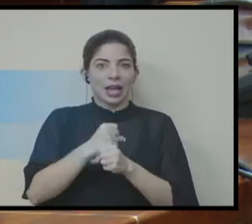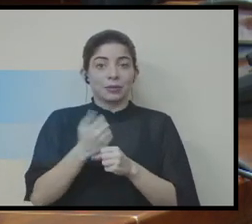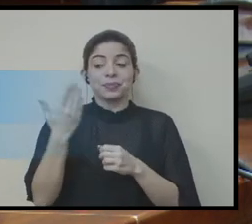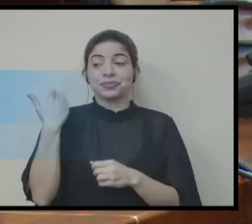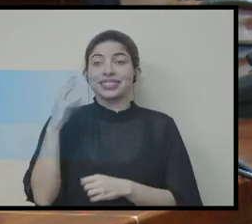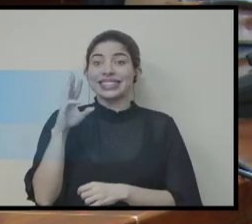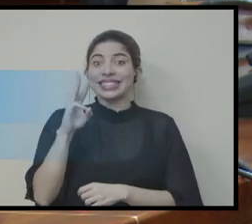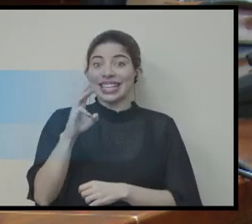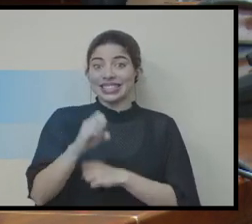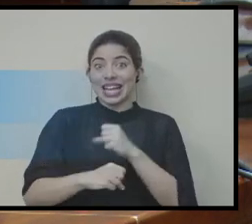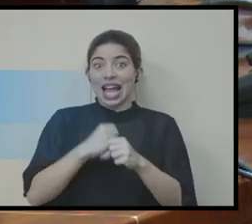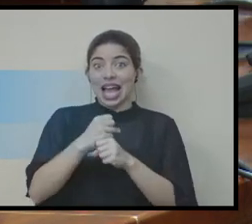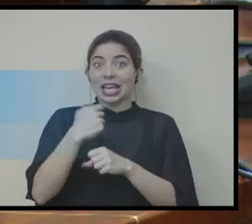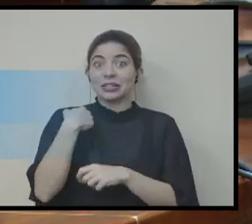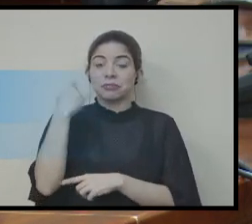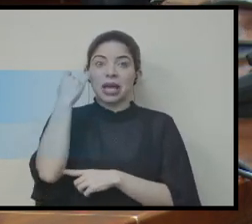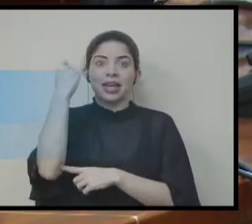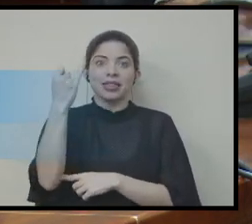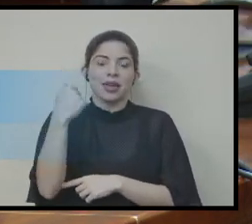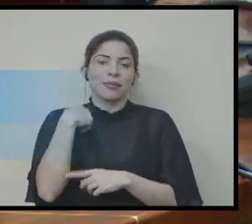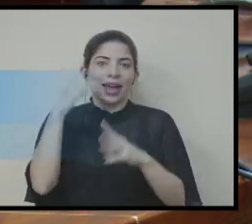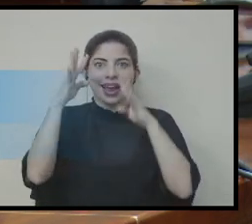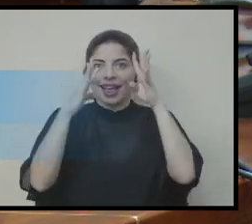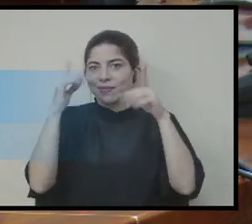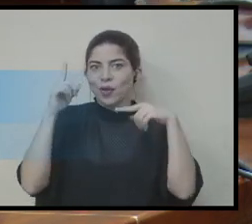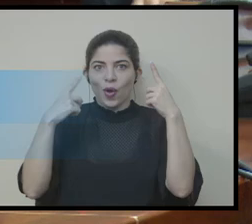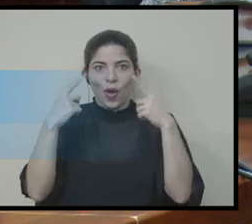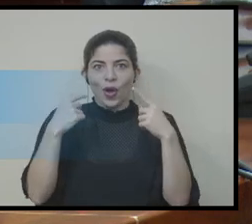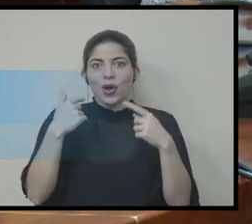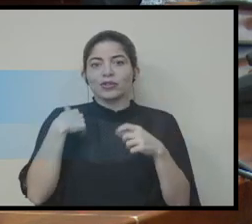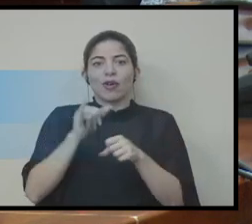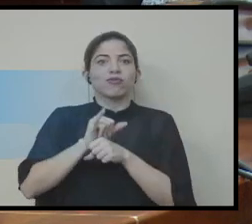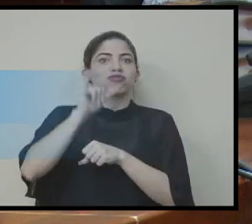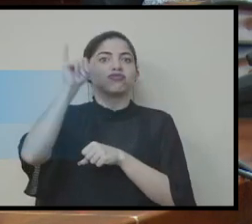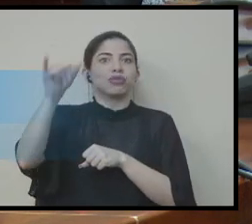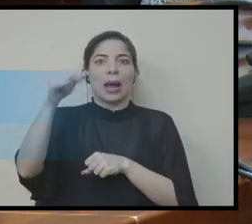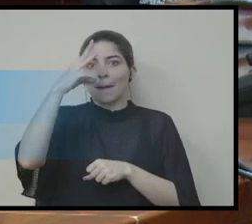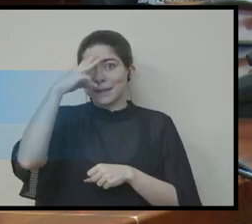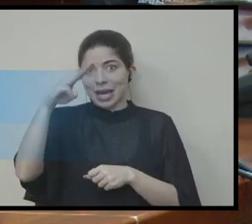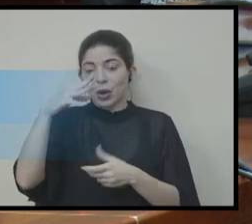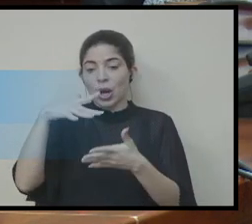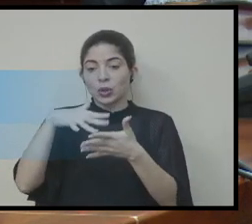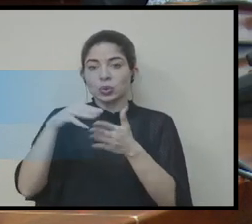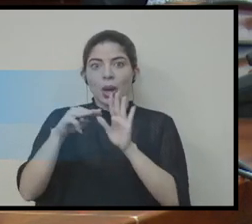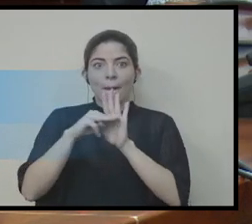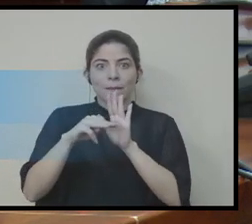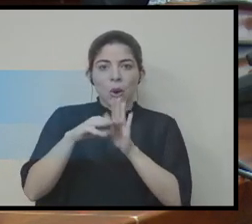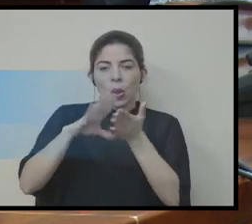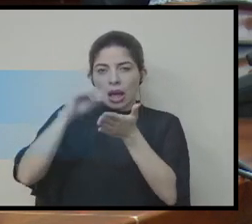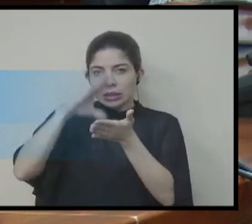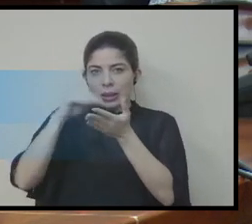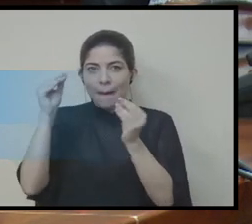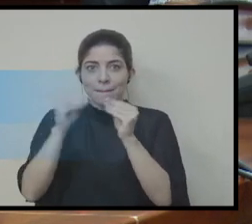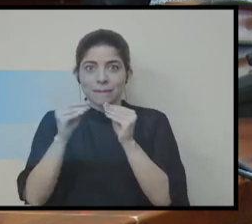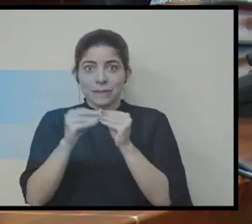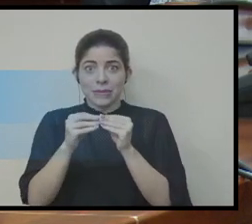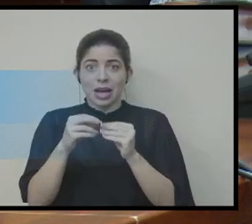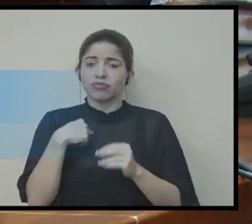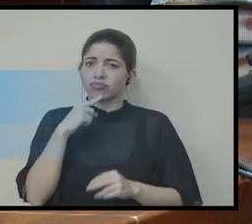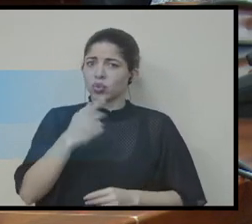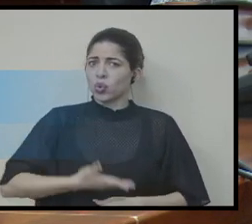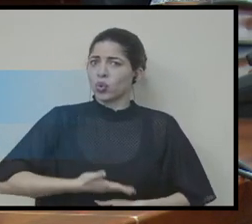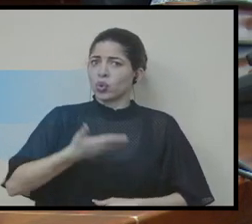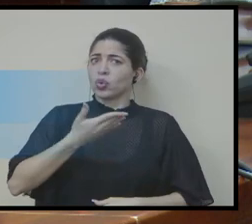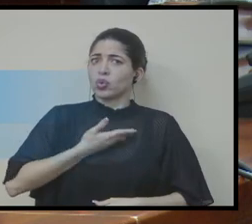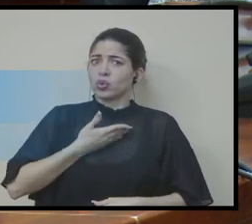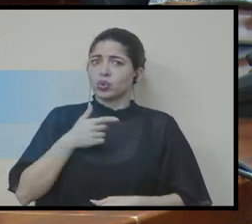6 años se me ocurrió, como buen creativo y loco que soy, agarrar un avión e irme para México, estudiar más, aprender más. Y la verdad lo digo con orgullo